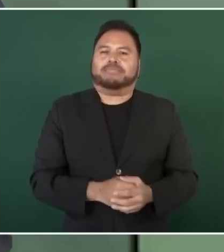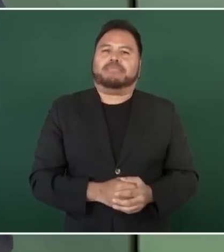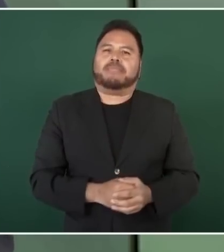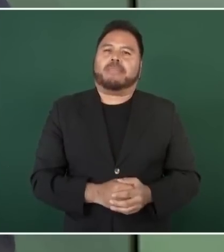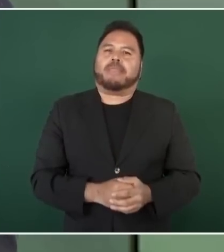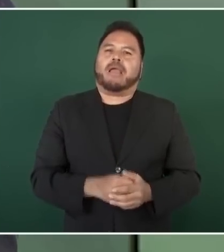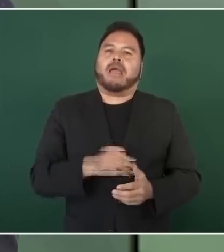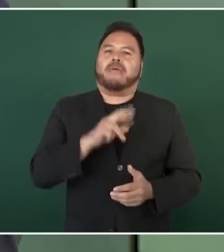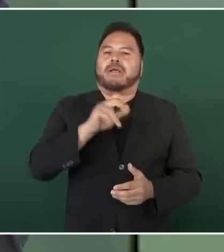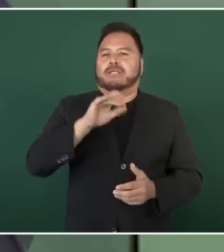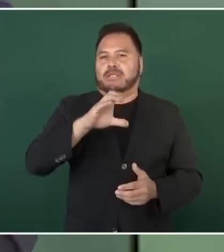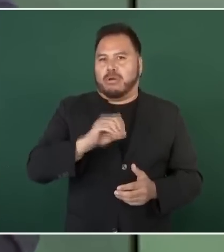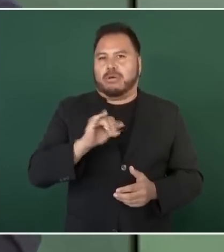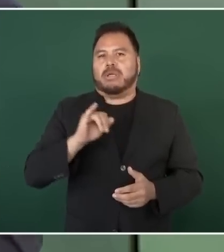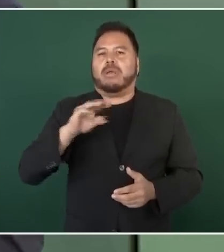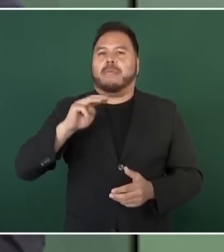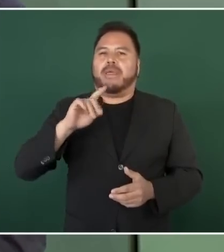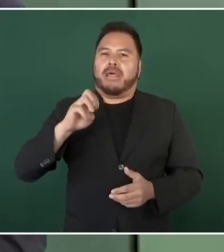Ya